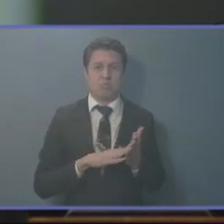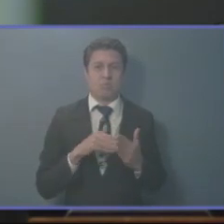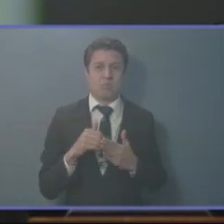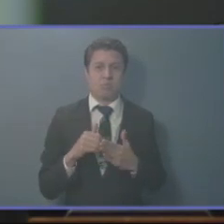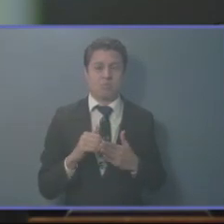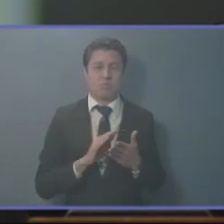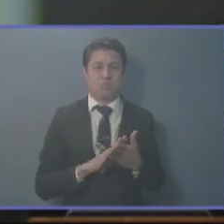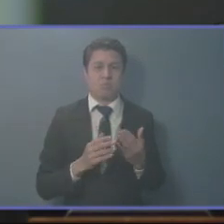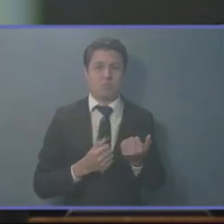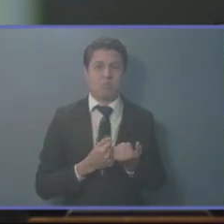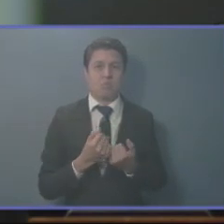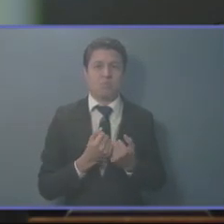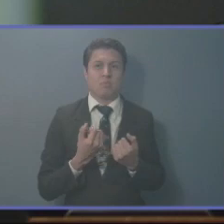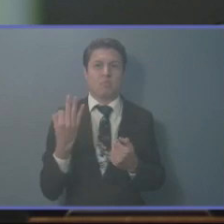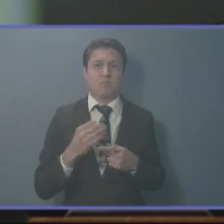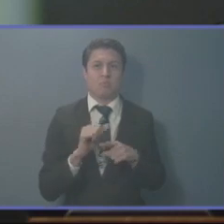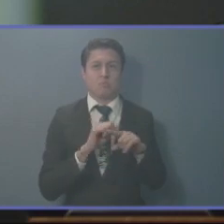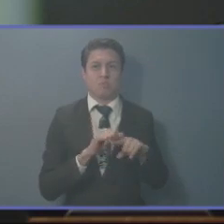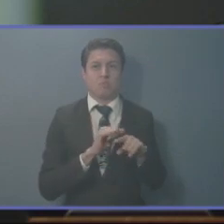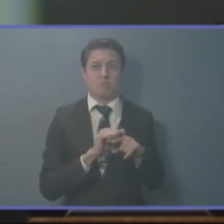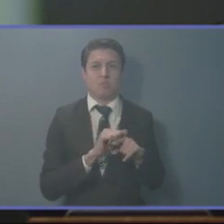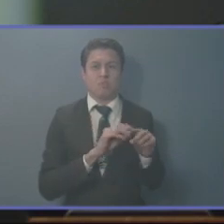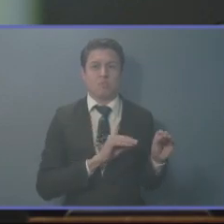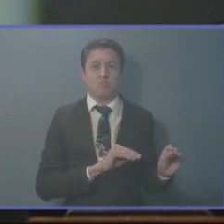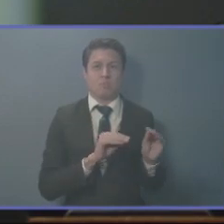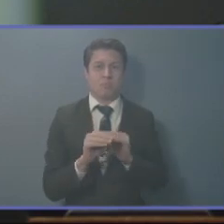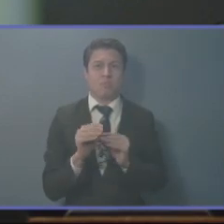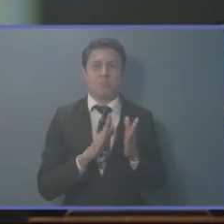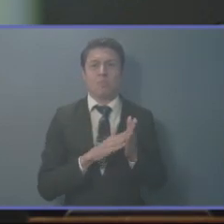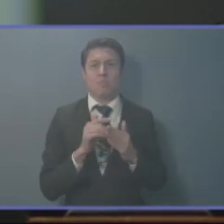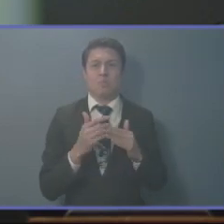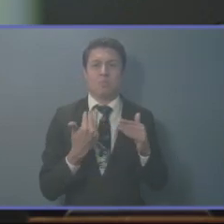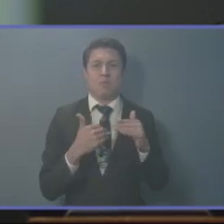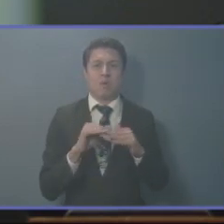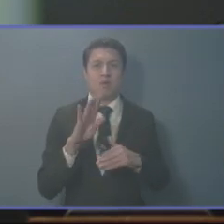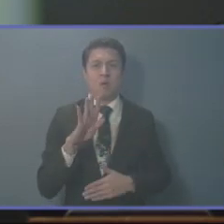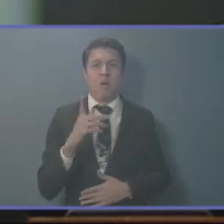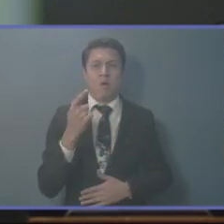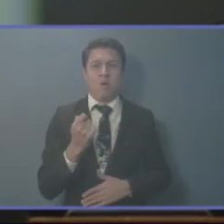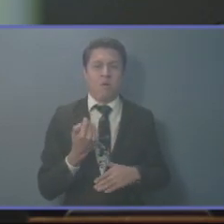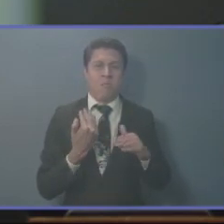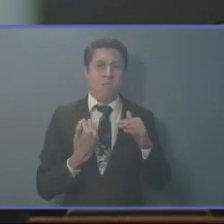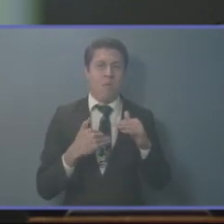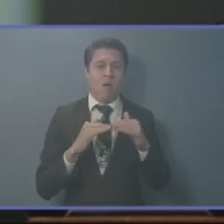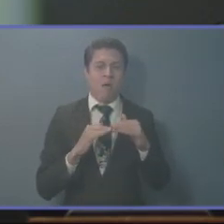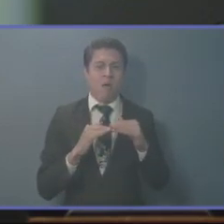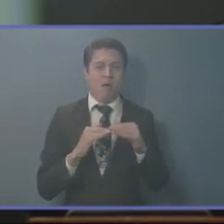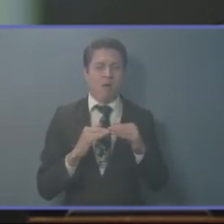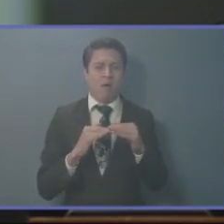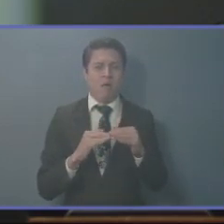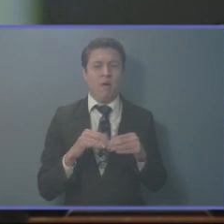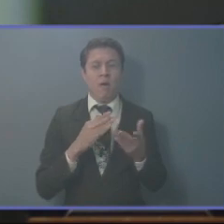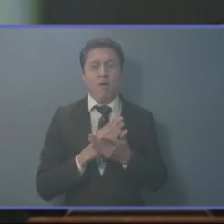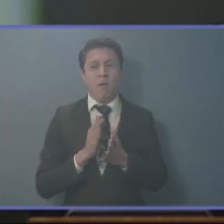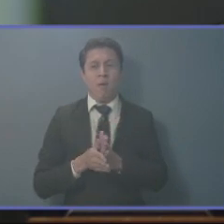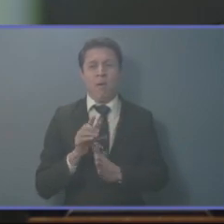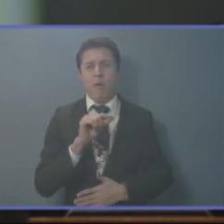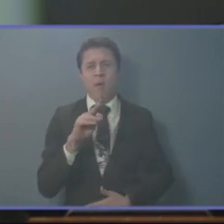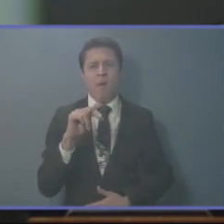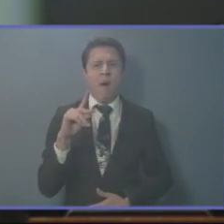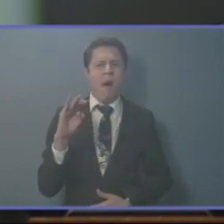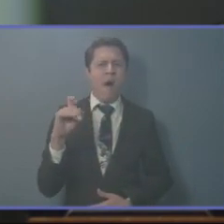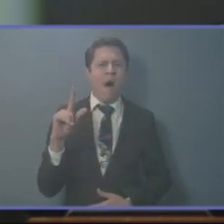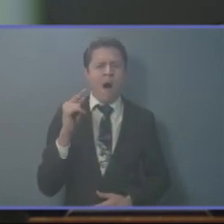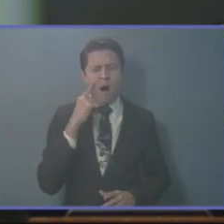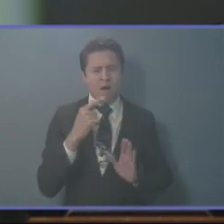para empleados deberá ejecutarse en un plazo máximo de 4 meses, contados a partir de la fecha en la que Bandesal publique al inicio de